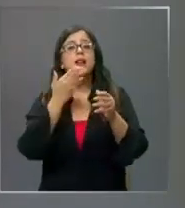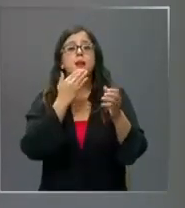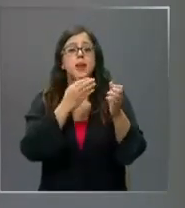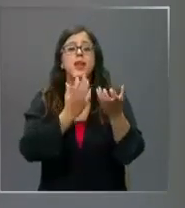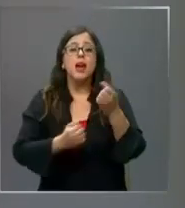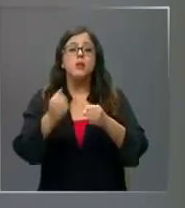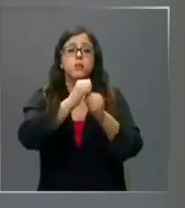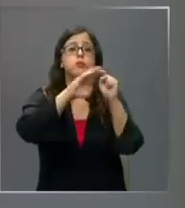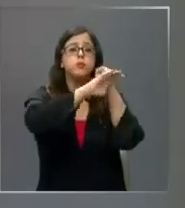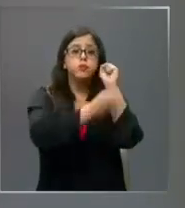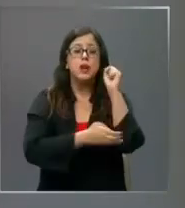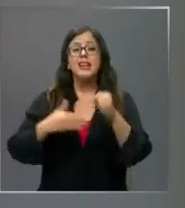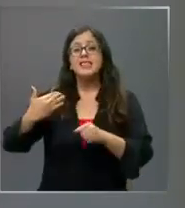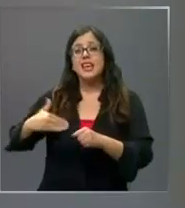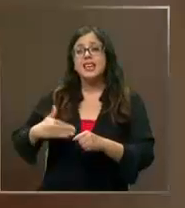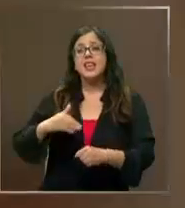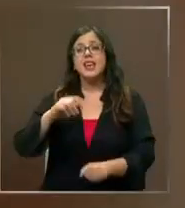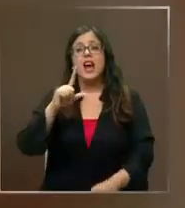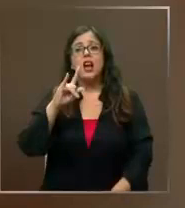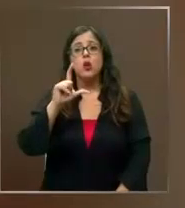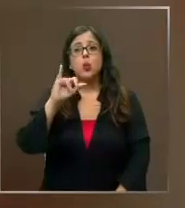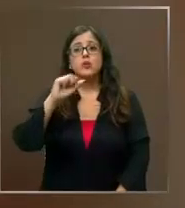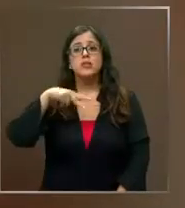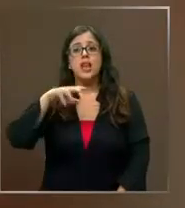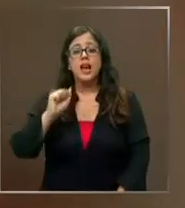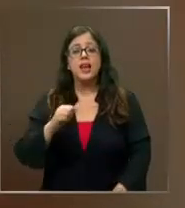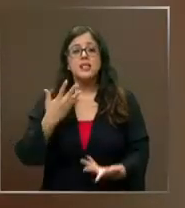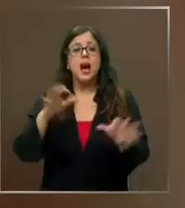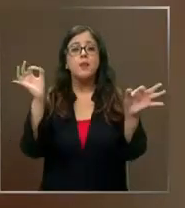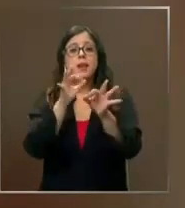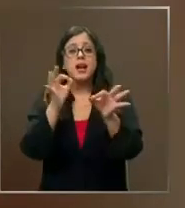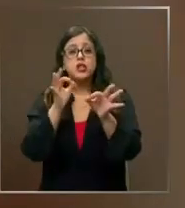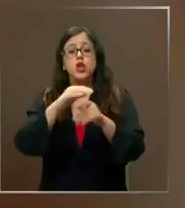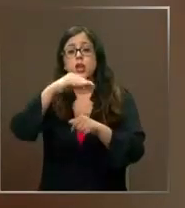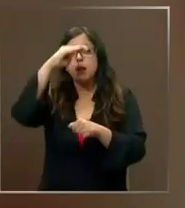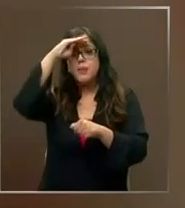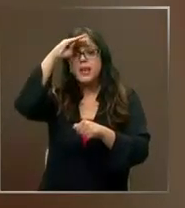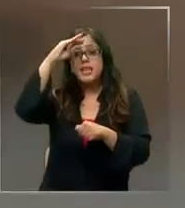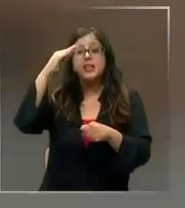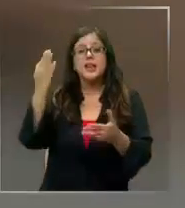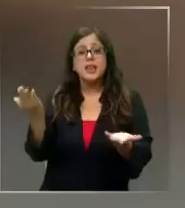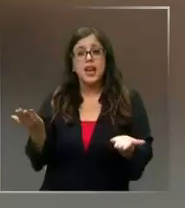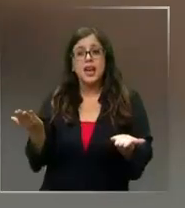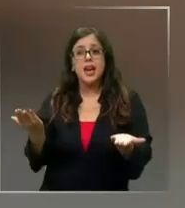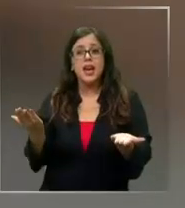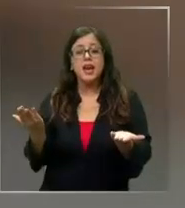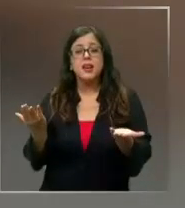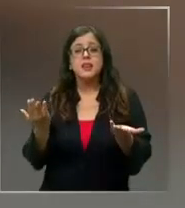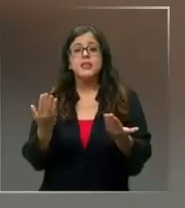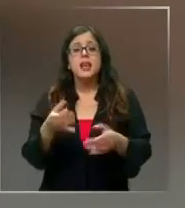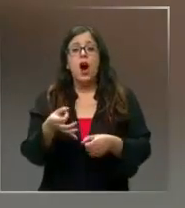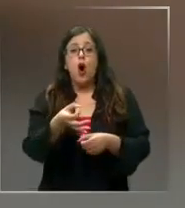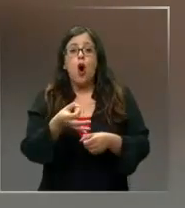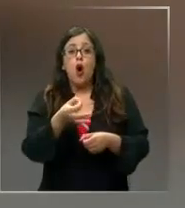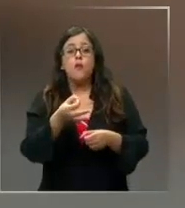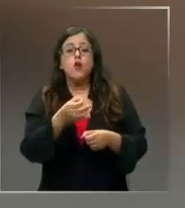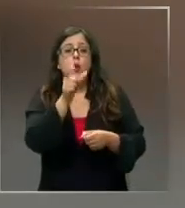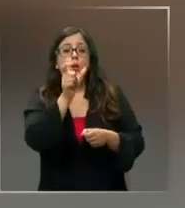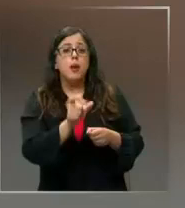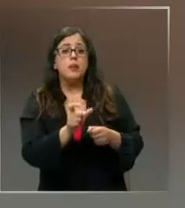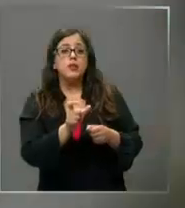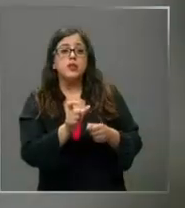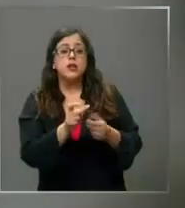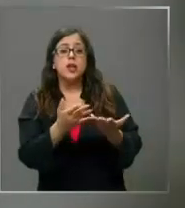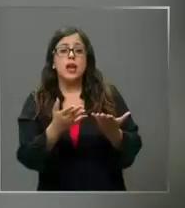Luciana Salazar ha contado su experiencia con Matilda, una hija que tuvo tras fecundar uno de sus óvulos con un donante de